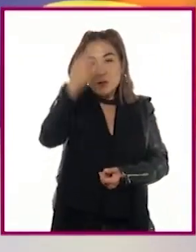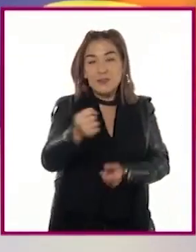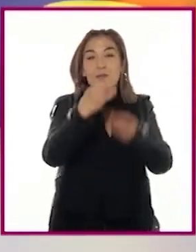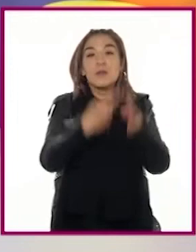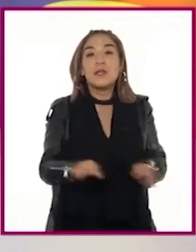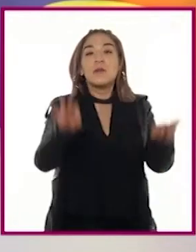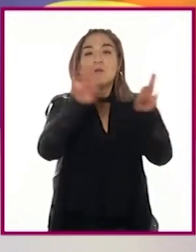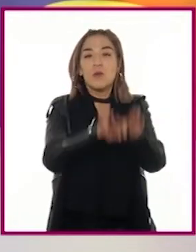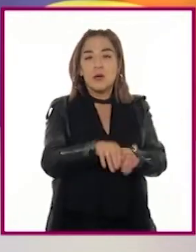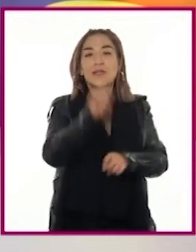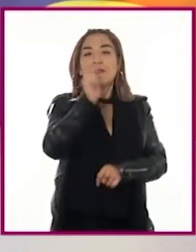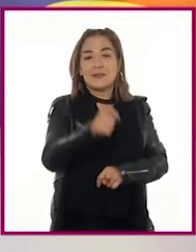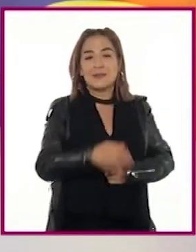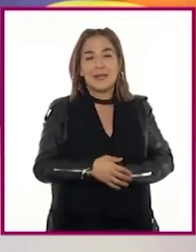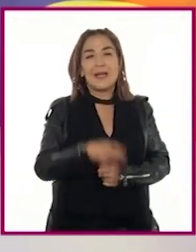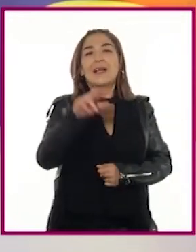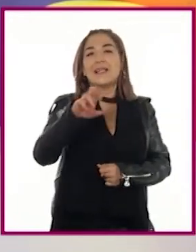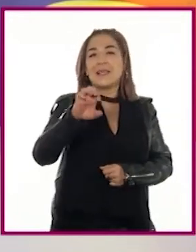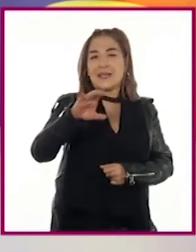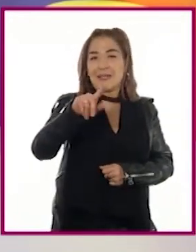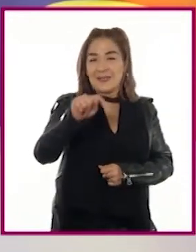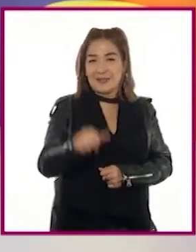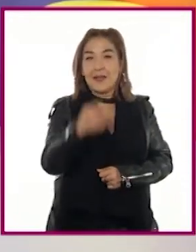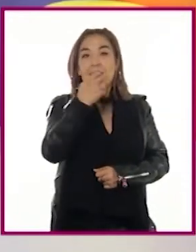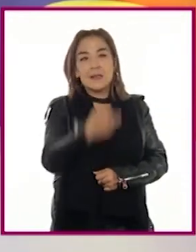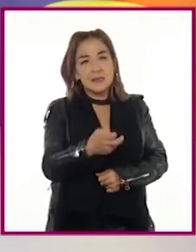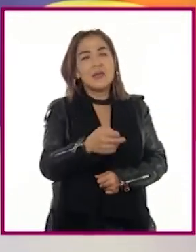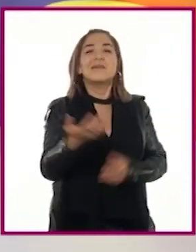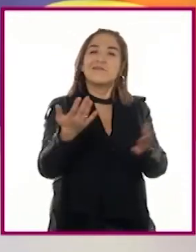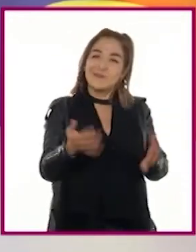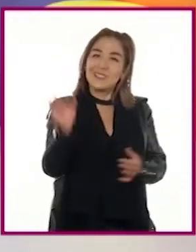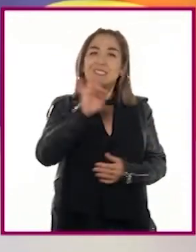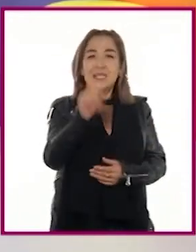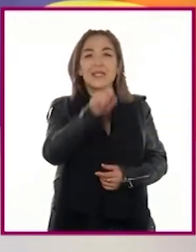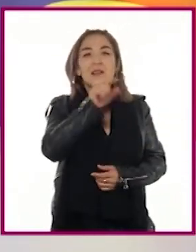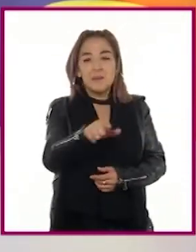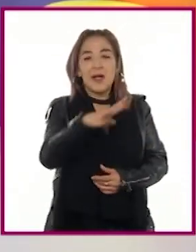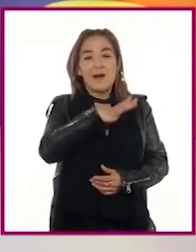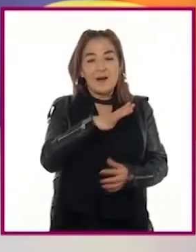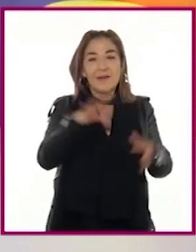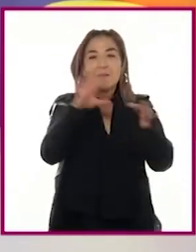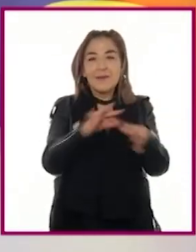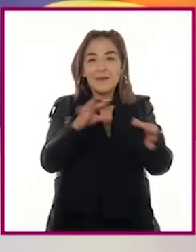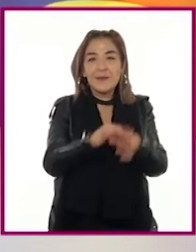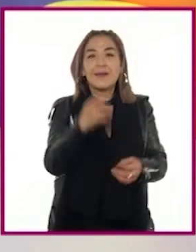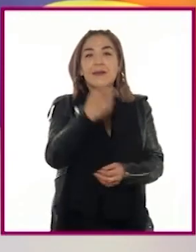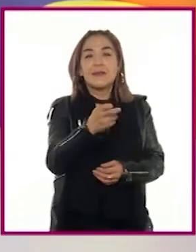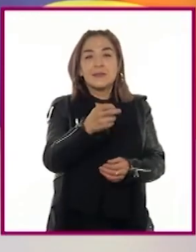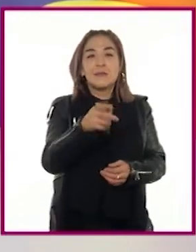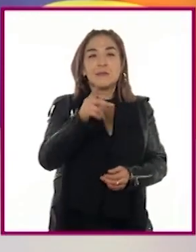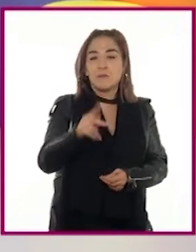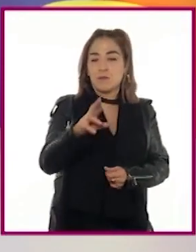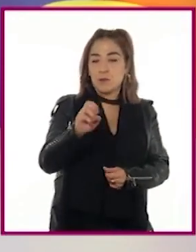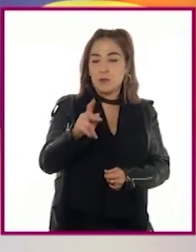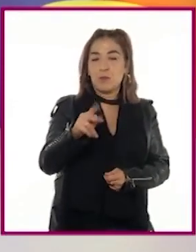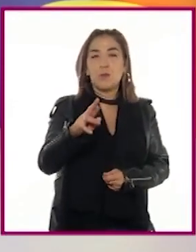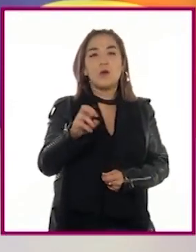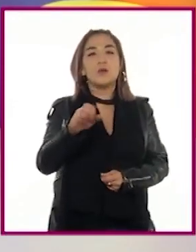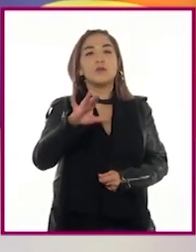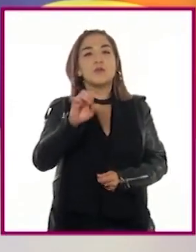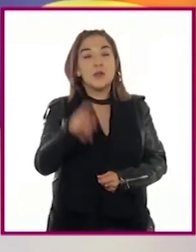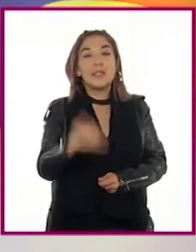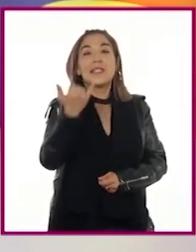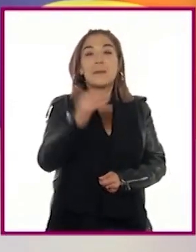fundamental, como lo es el segmento de recta, aunque por supuesto también cuentan los conceptos de proporción y semejanza de